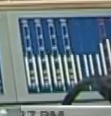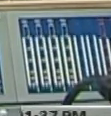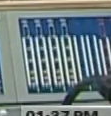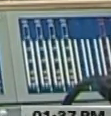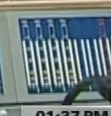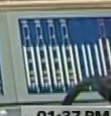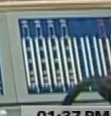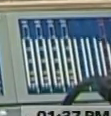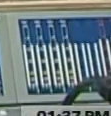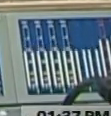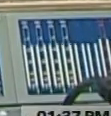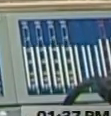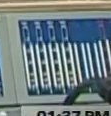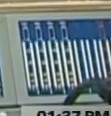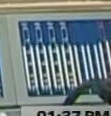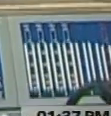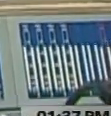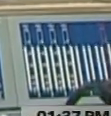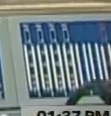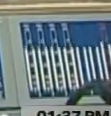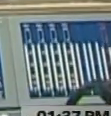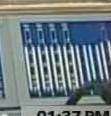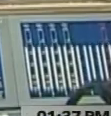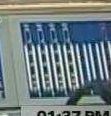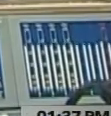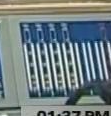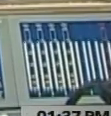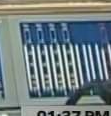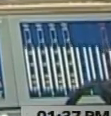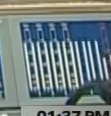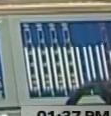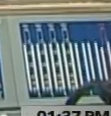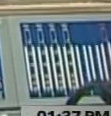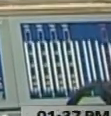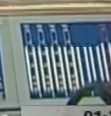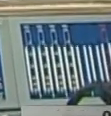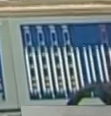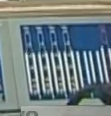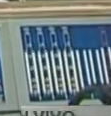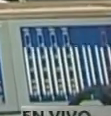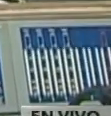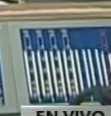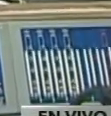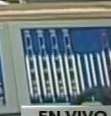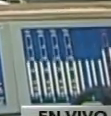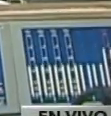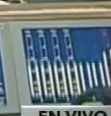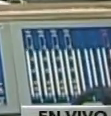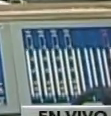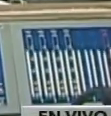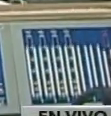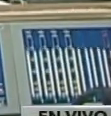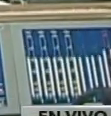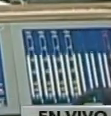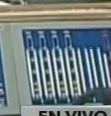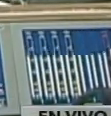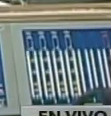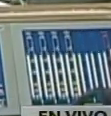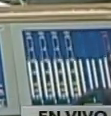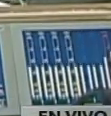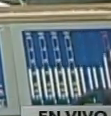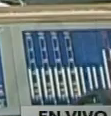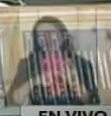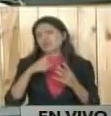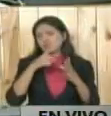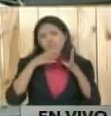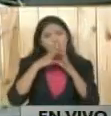igualdad, para la felicidad, como fue el sueño del libertador Simón Bolívar, de Francisco de Miranda, de Antonio José de Sucre, de Morazán, de